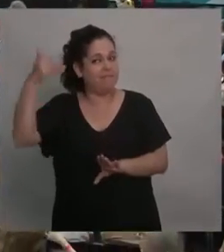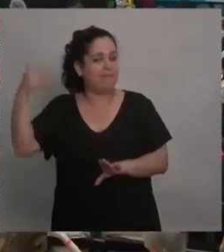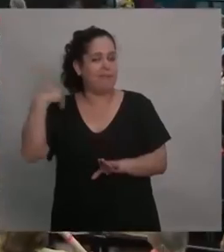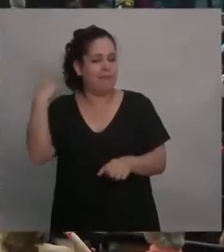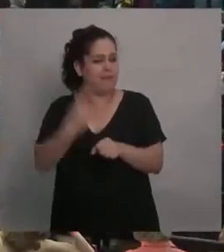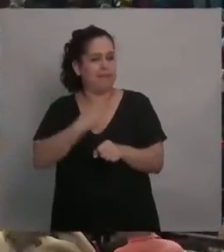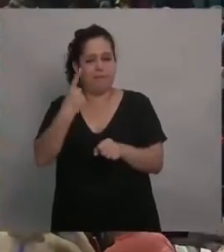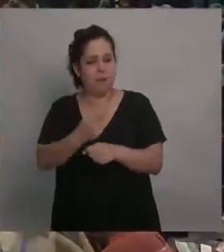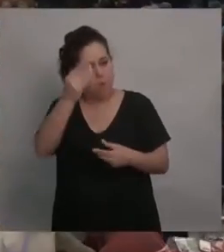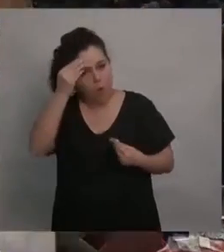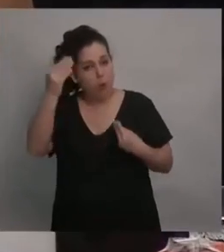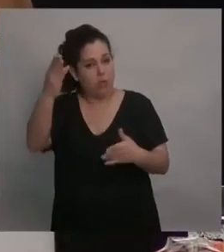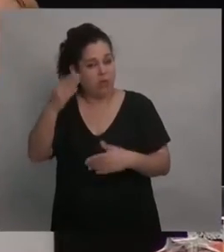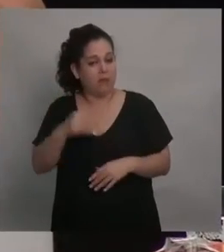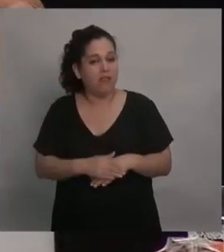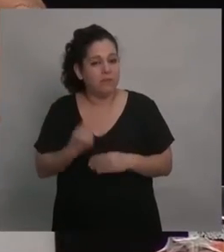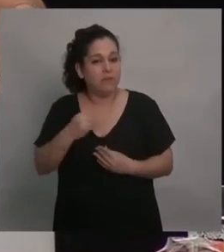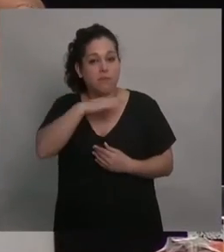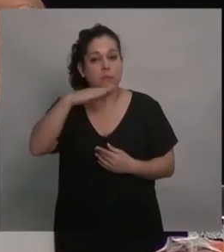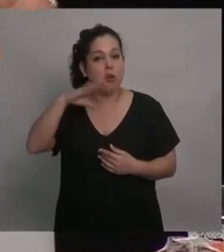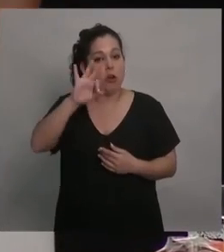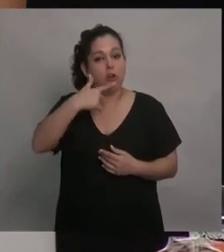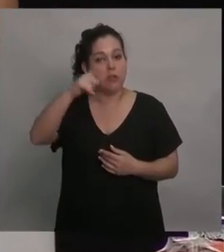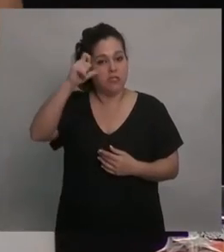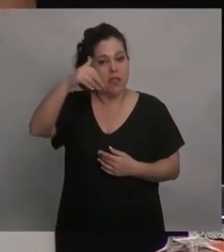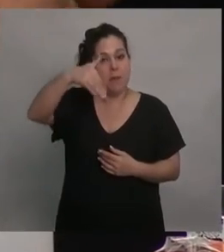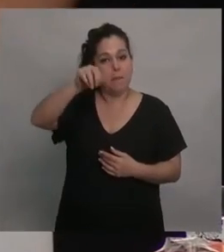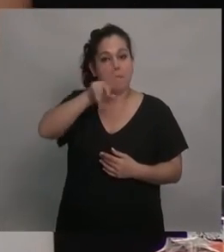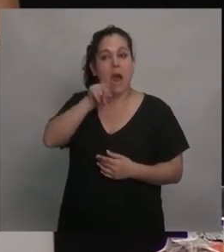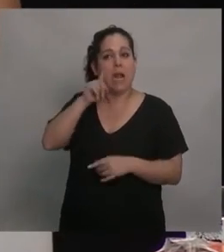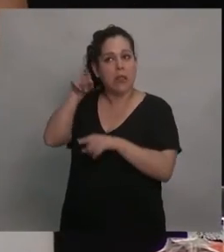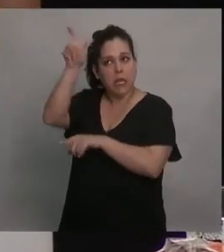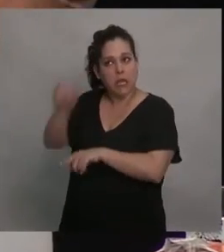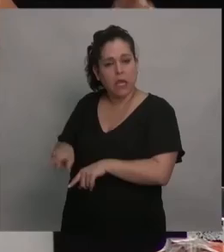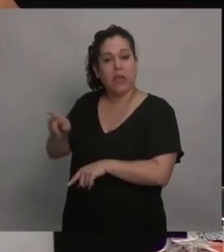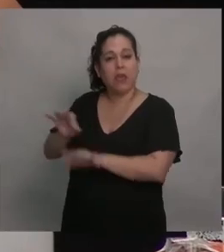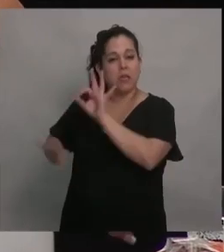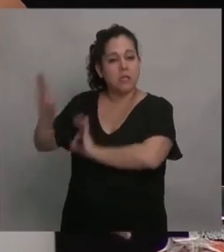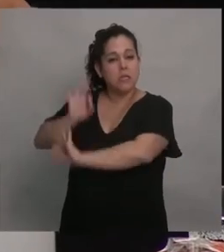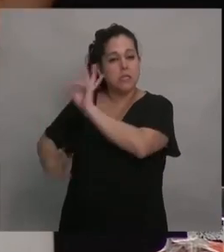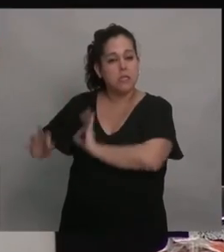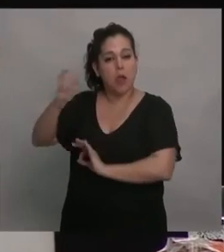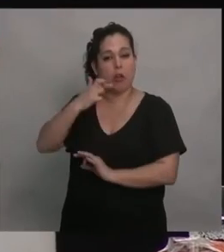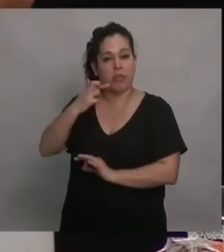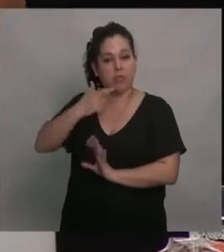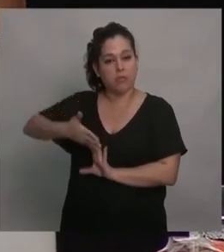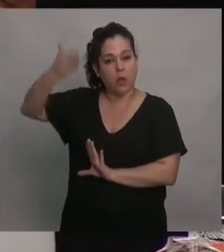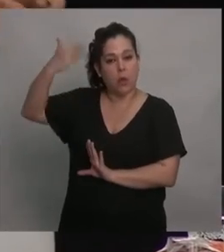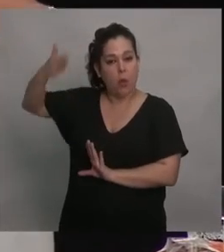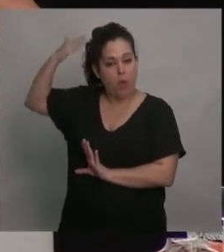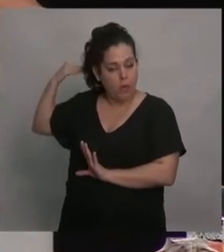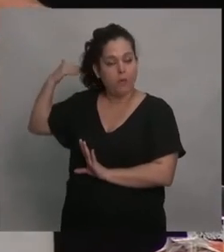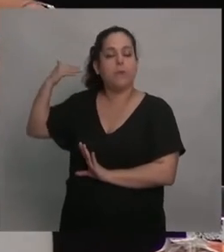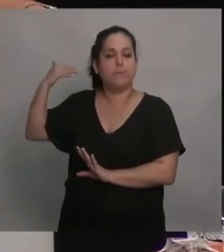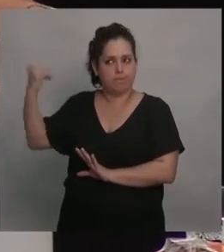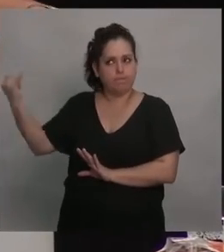olvidar que José Martí, en el siglo XIX, nos